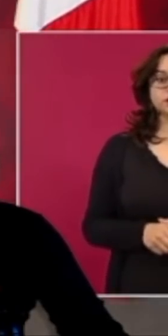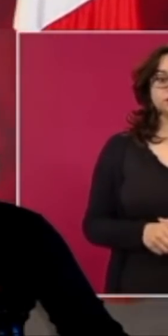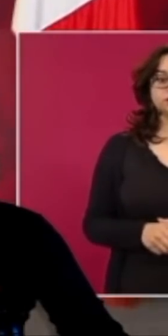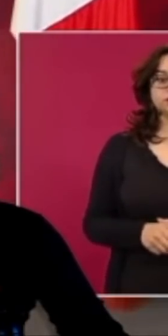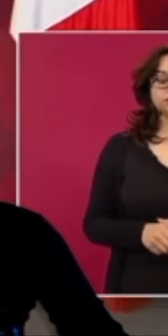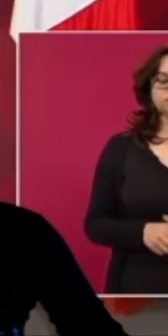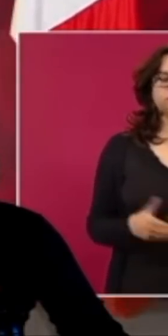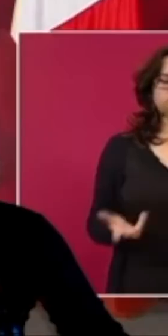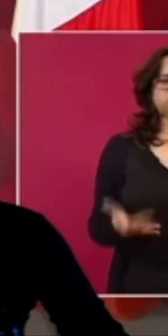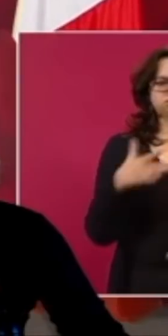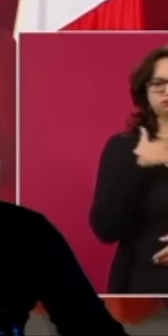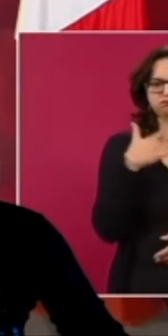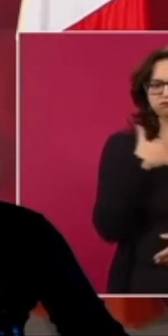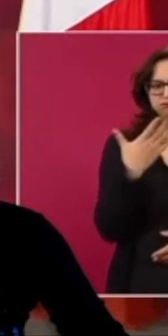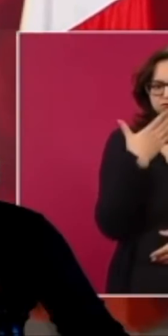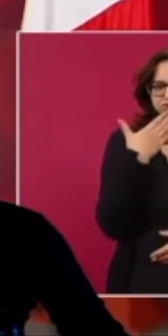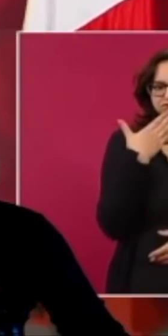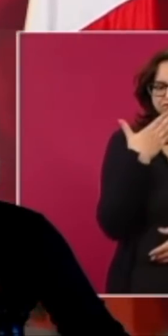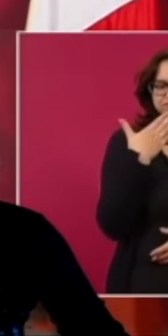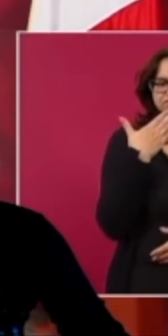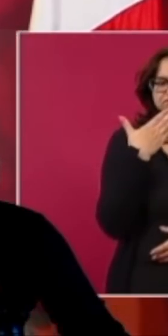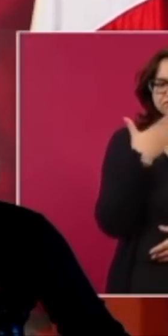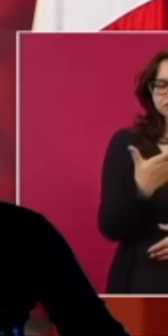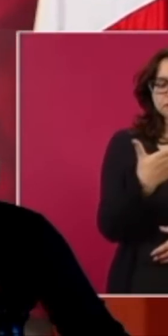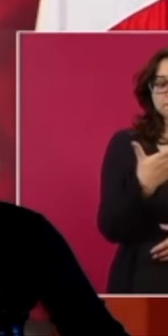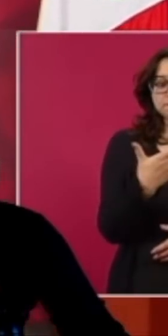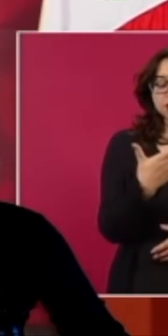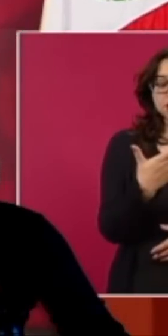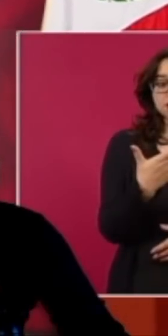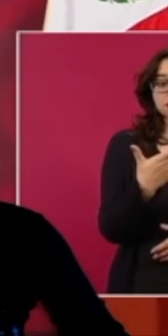estoy muy bien. Ya me dieron